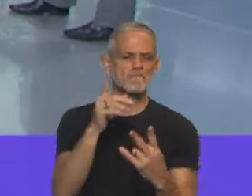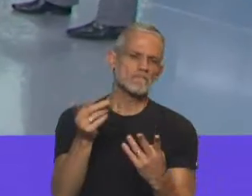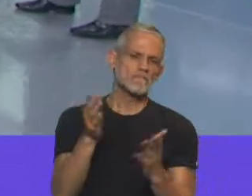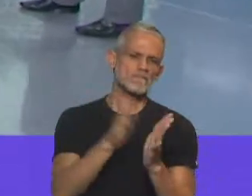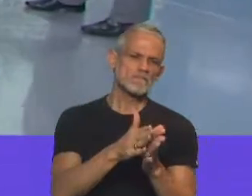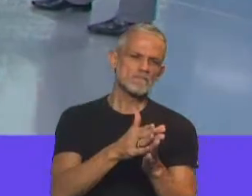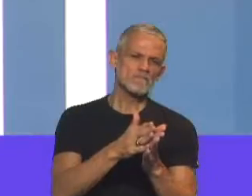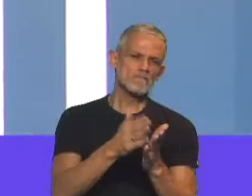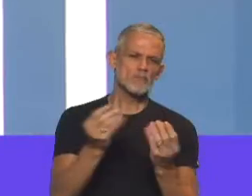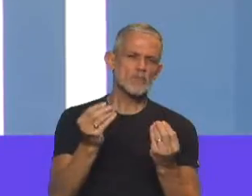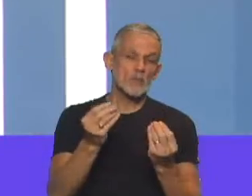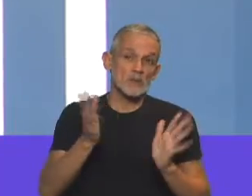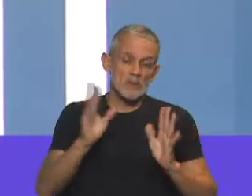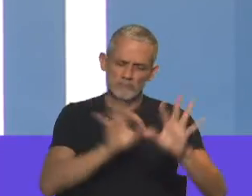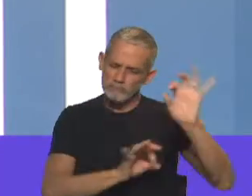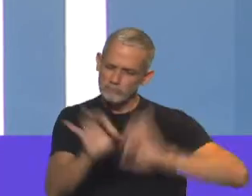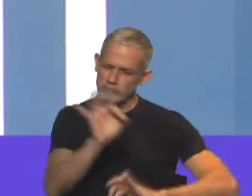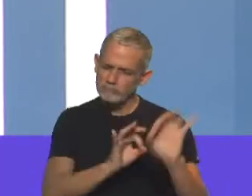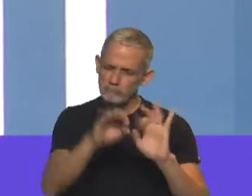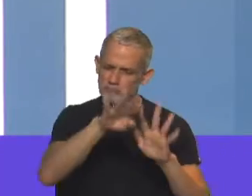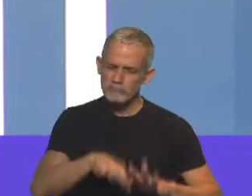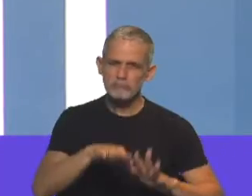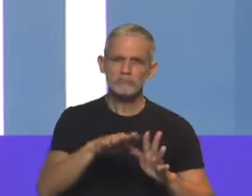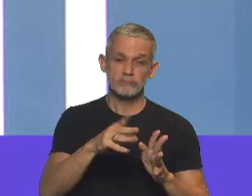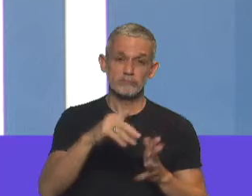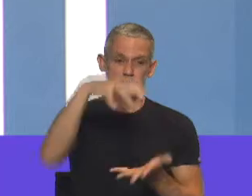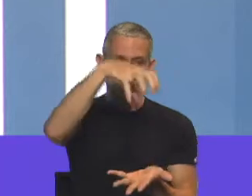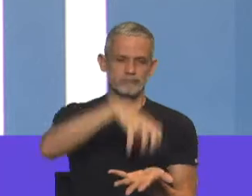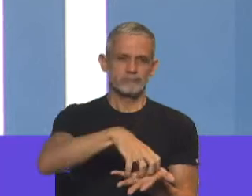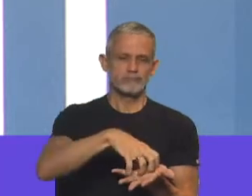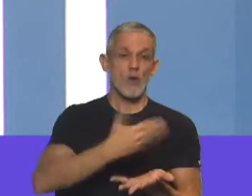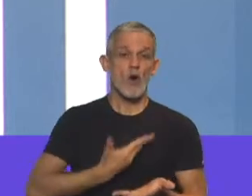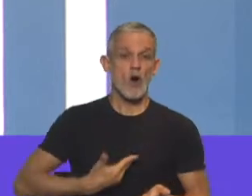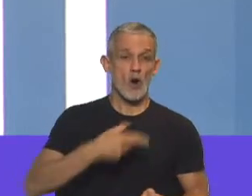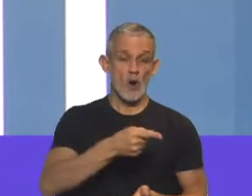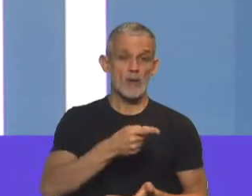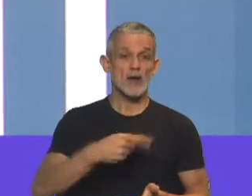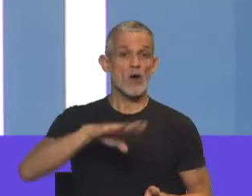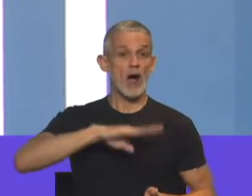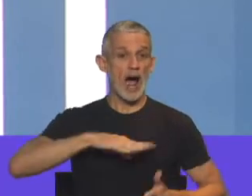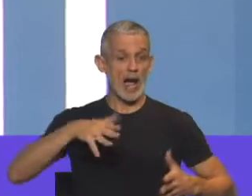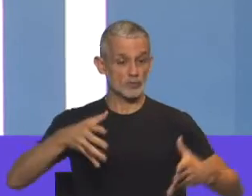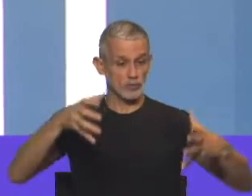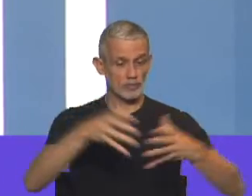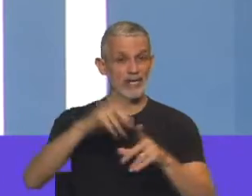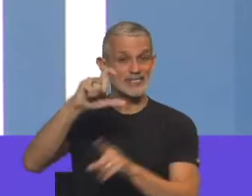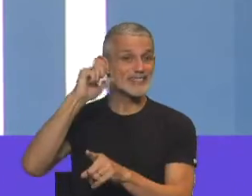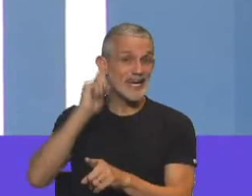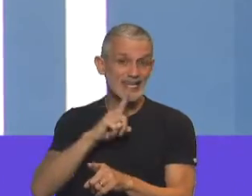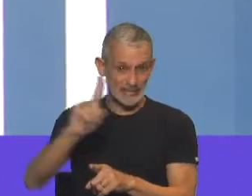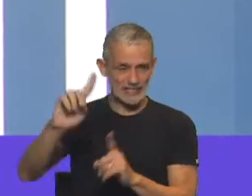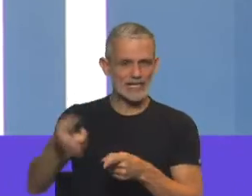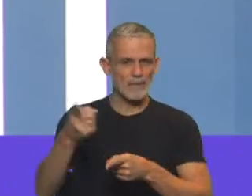delineando diseñando desde el centro y núcleo del gobierno un acto la cgt también está haciendo lo propio